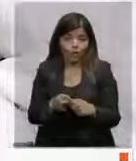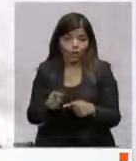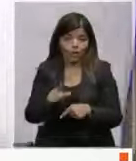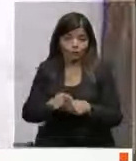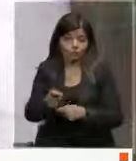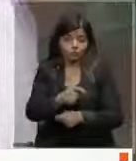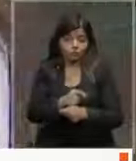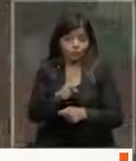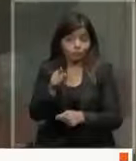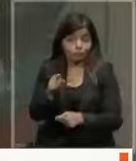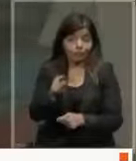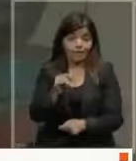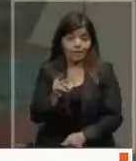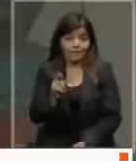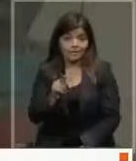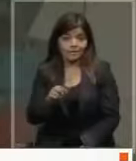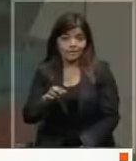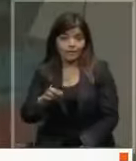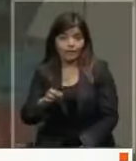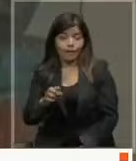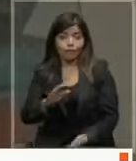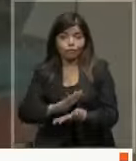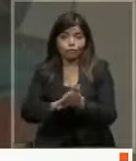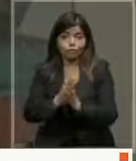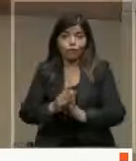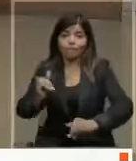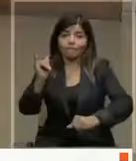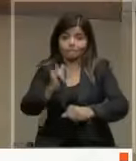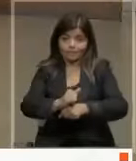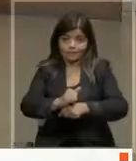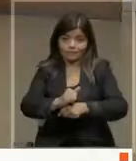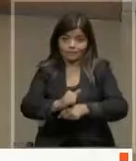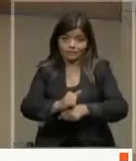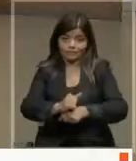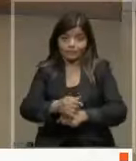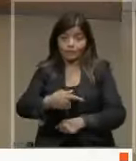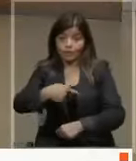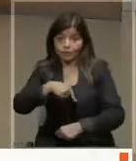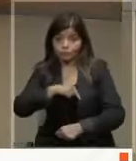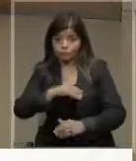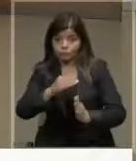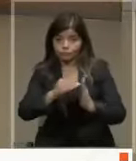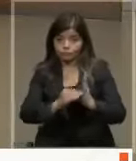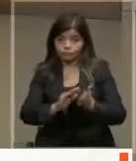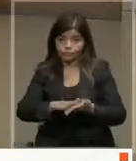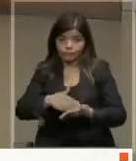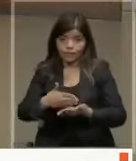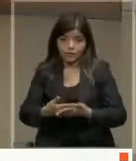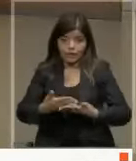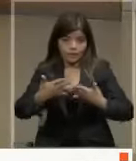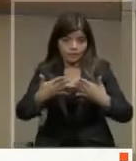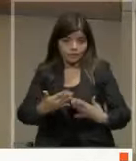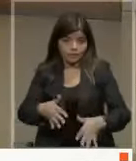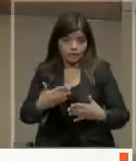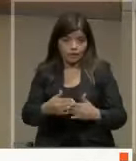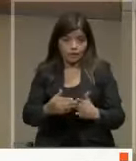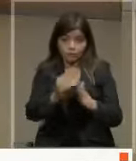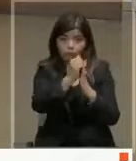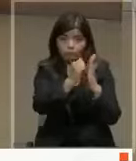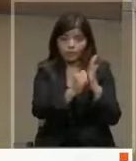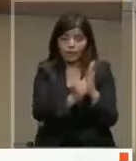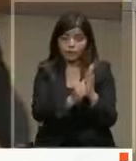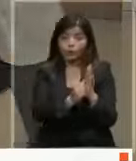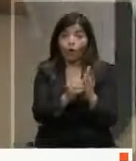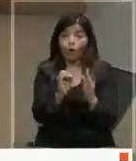isp todas caerían en la categoría de falsificación nosotros podemos tomar medidas sanitarias inmediatas a través de un acta o bien